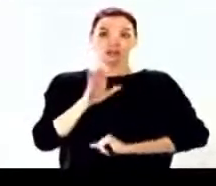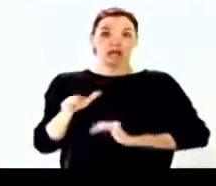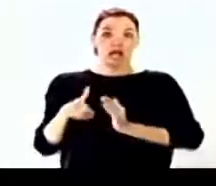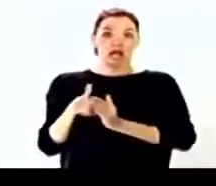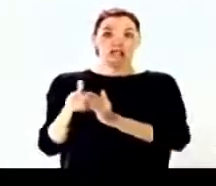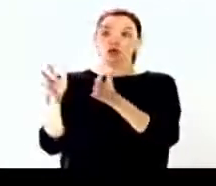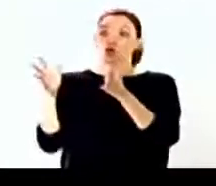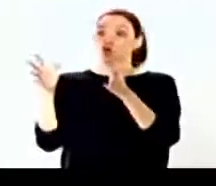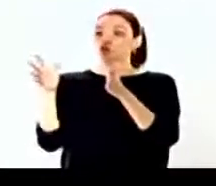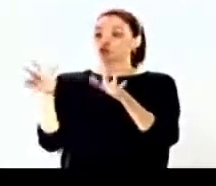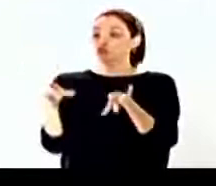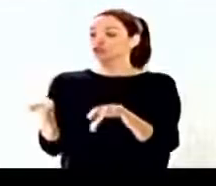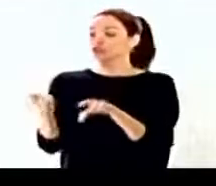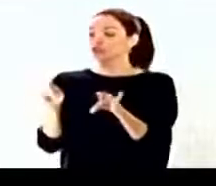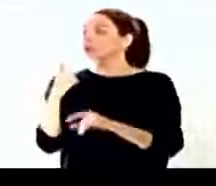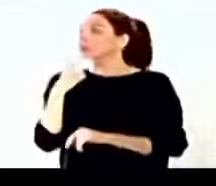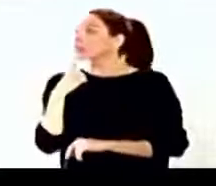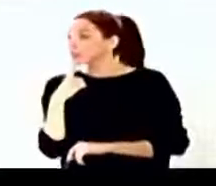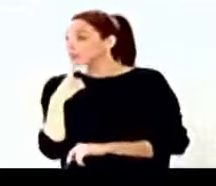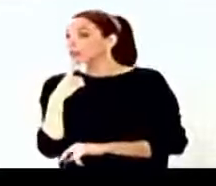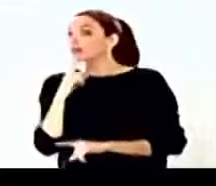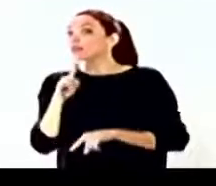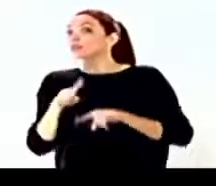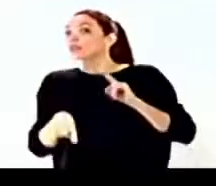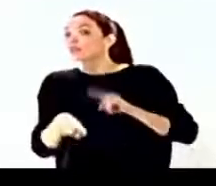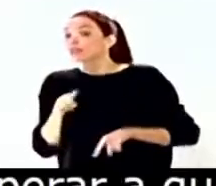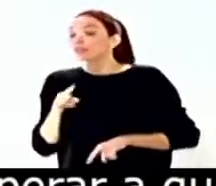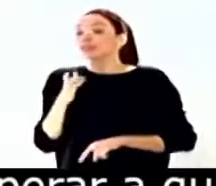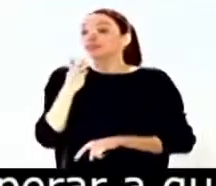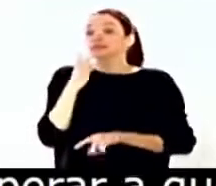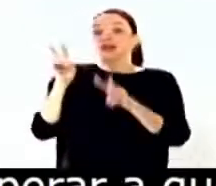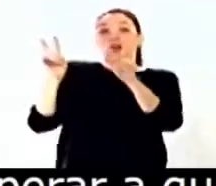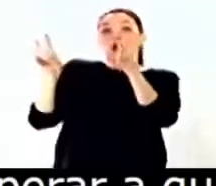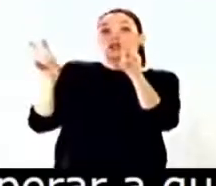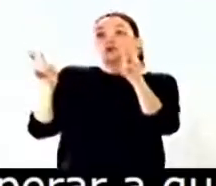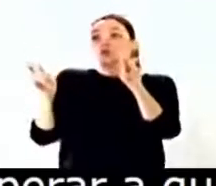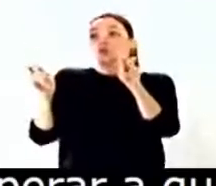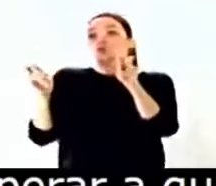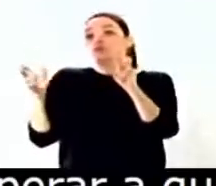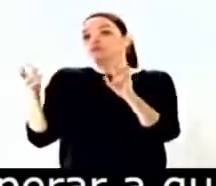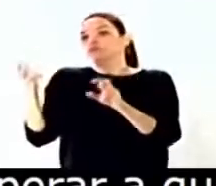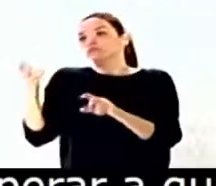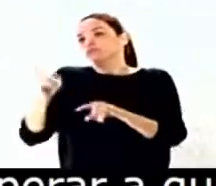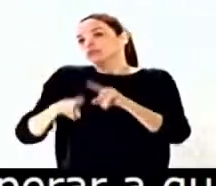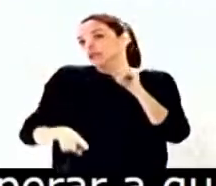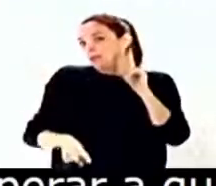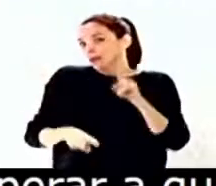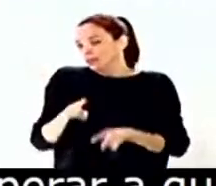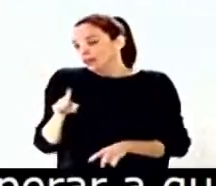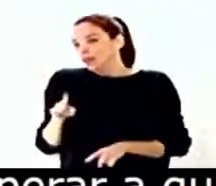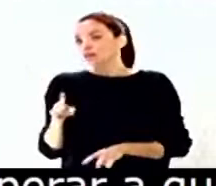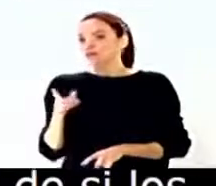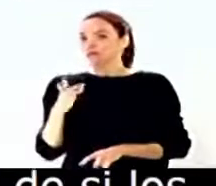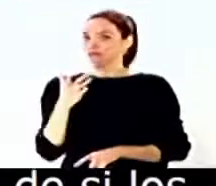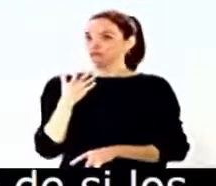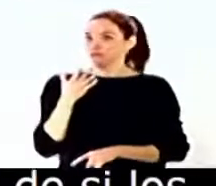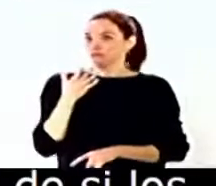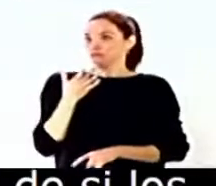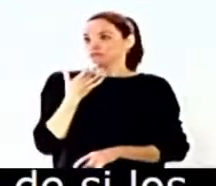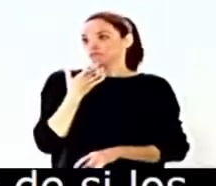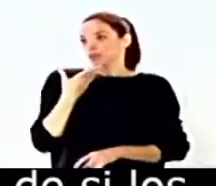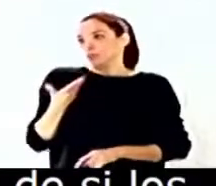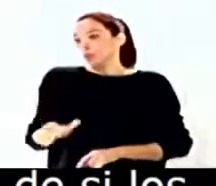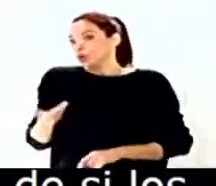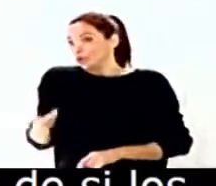Consejo Interterritorial y en función de si los asuntos son de una importancia que nosotros